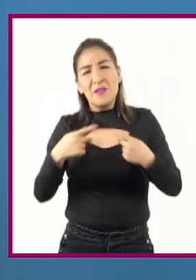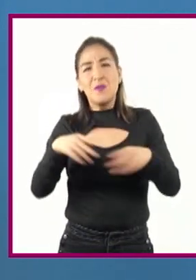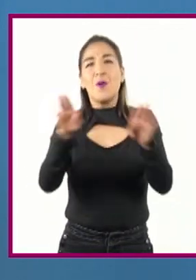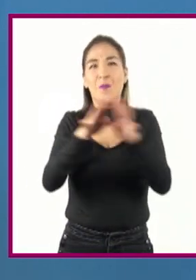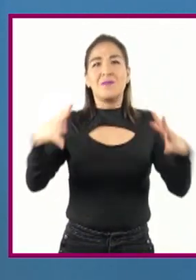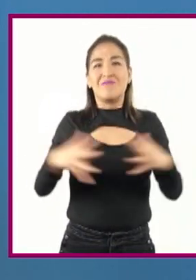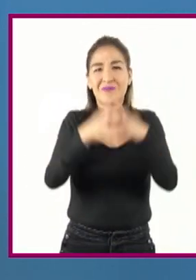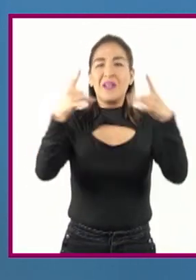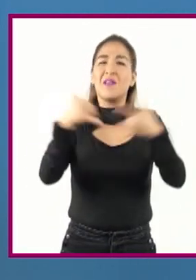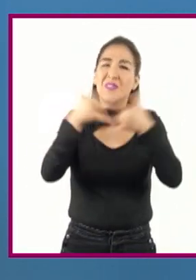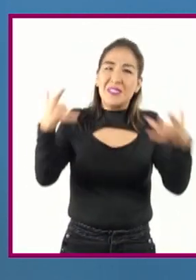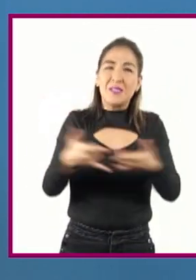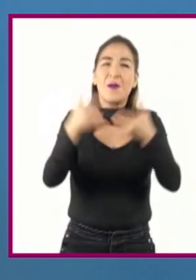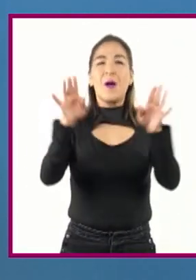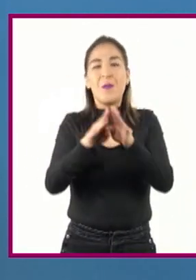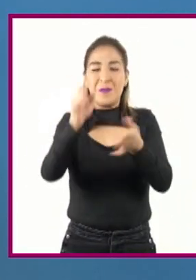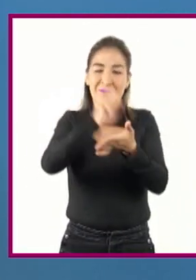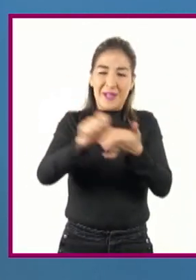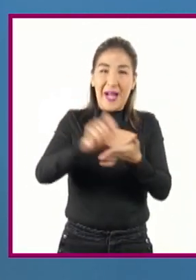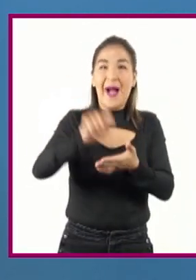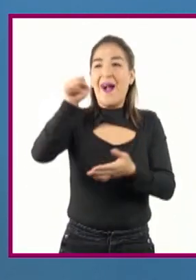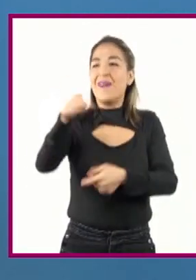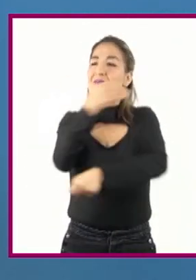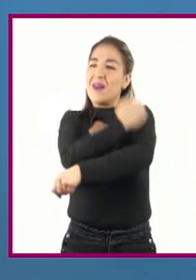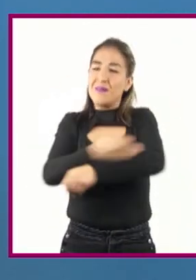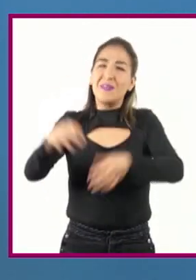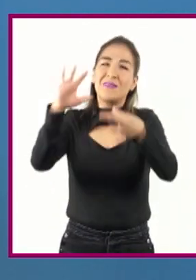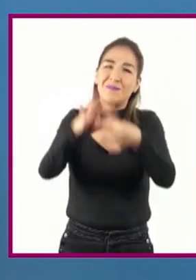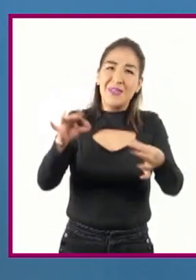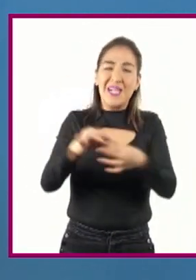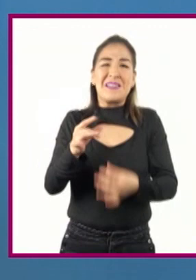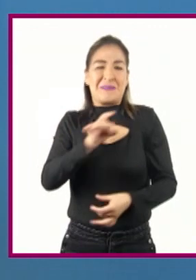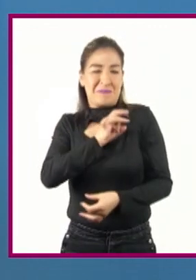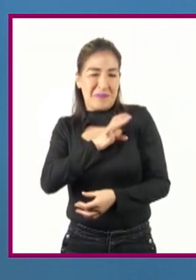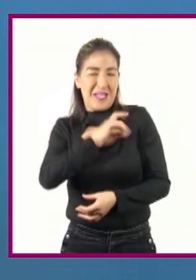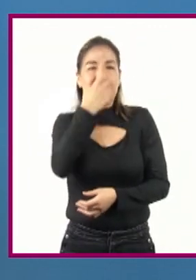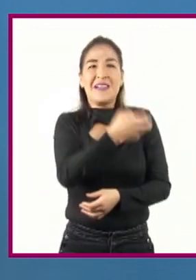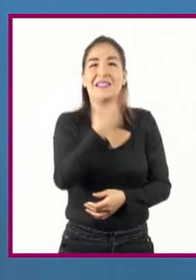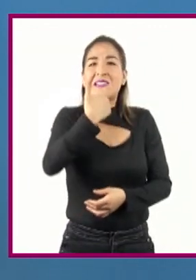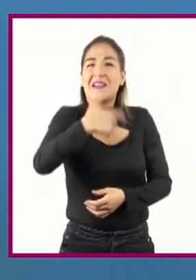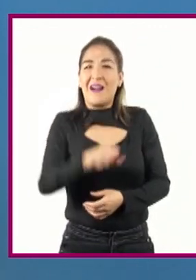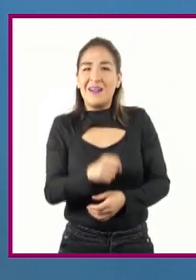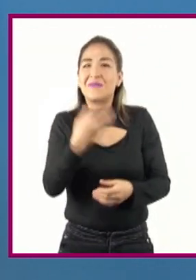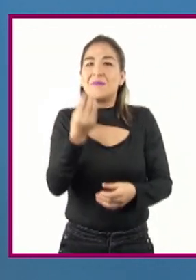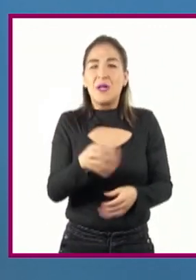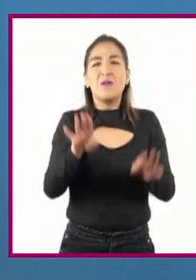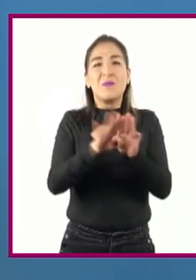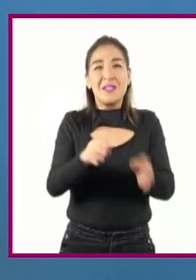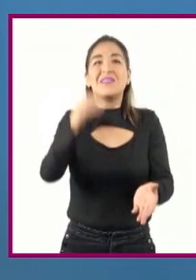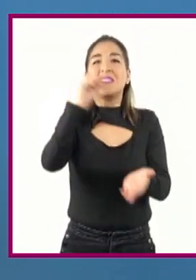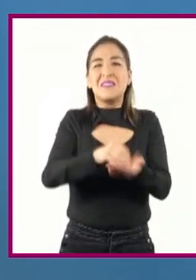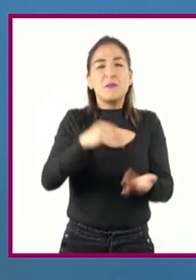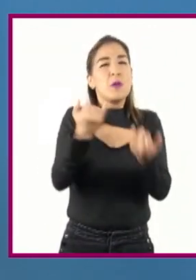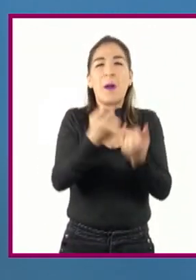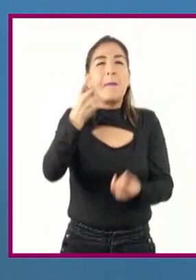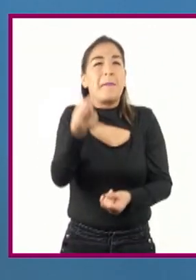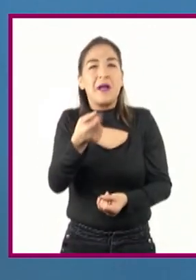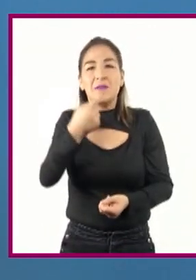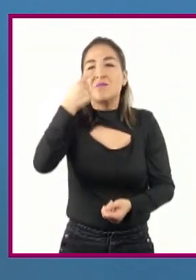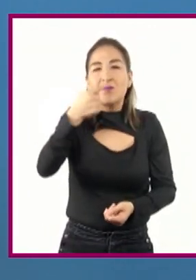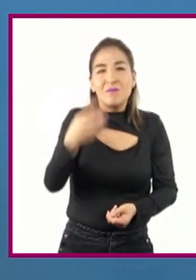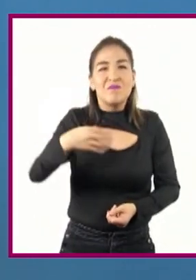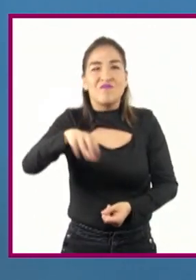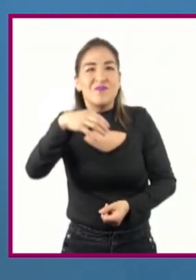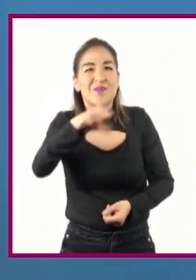relataban a sus familias que vivían con el miedo del gas y se la pasaban olfateando como perros